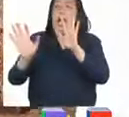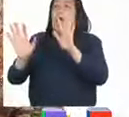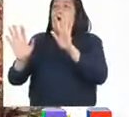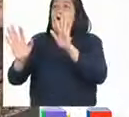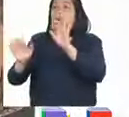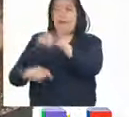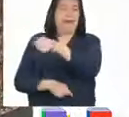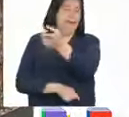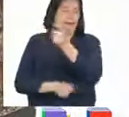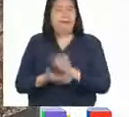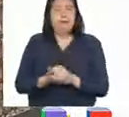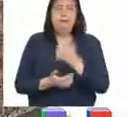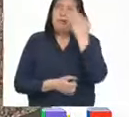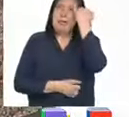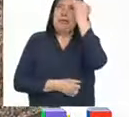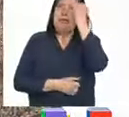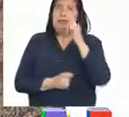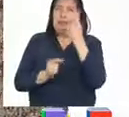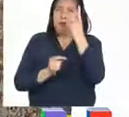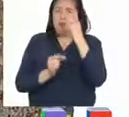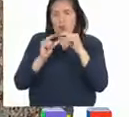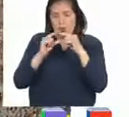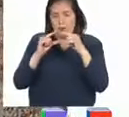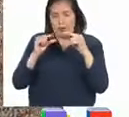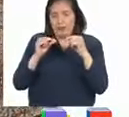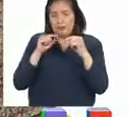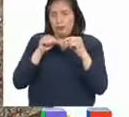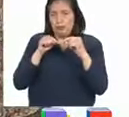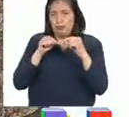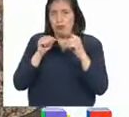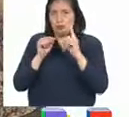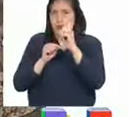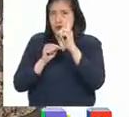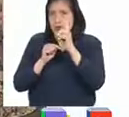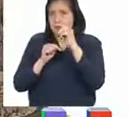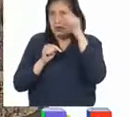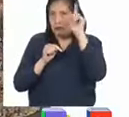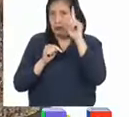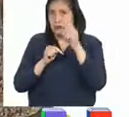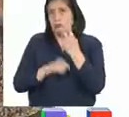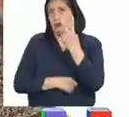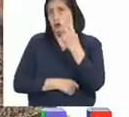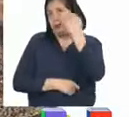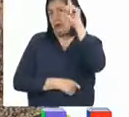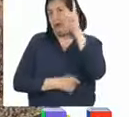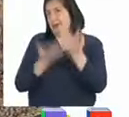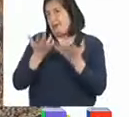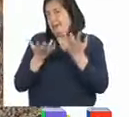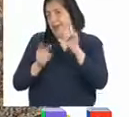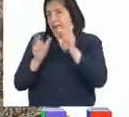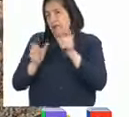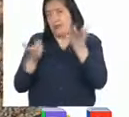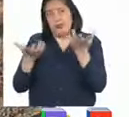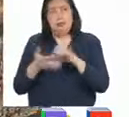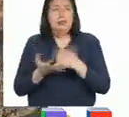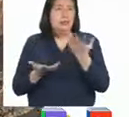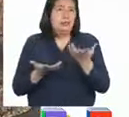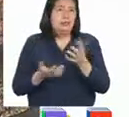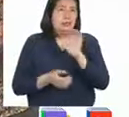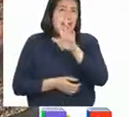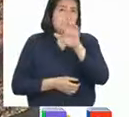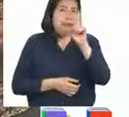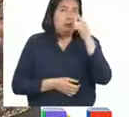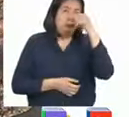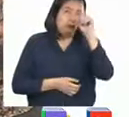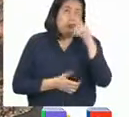por supuesto. Imaginar que cada cuadradito representa ya no 1, sino 2 millones de personas. Así que para